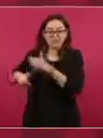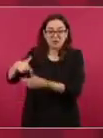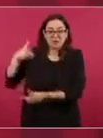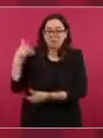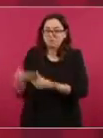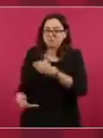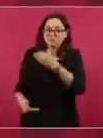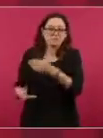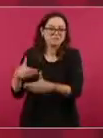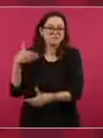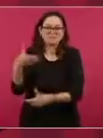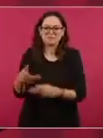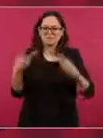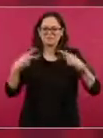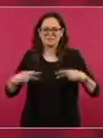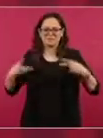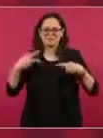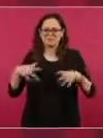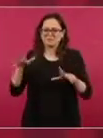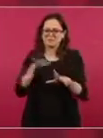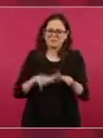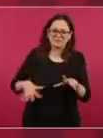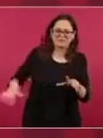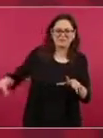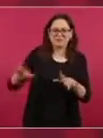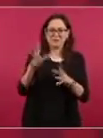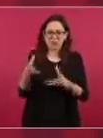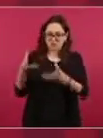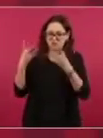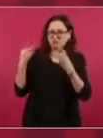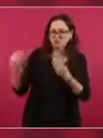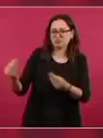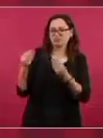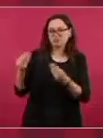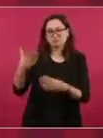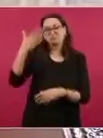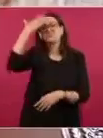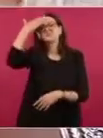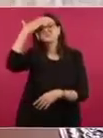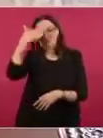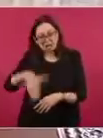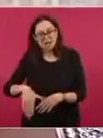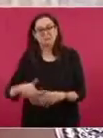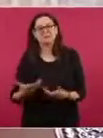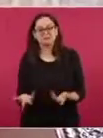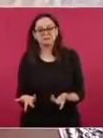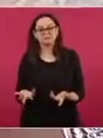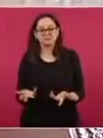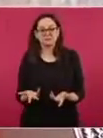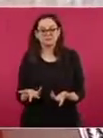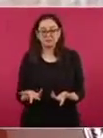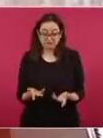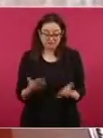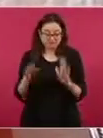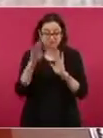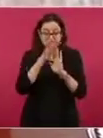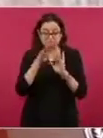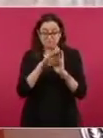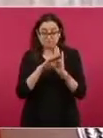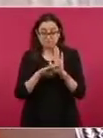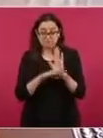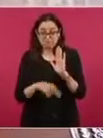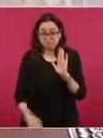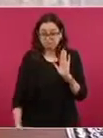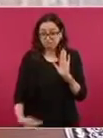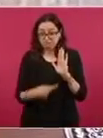tenemos mucha claridad de lo que hay que seguir haciendo. Nos ha funcionado la fórmula que se ha aplicado: